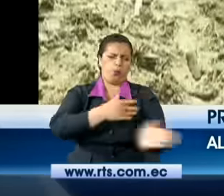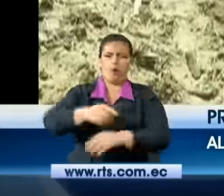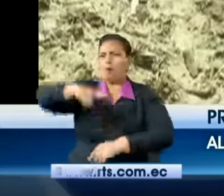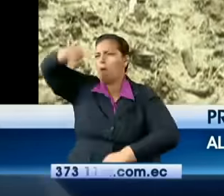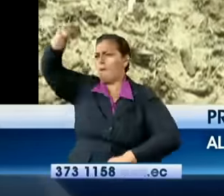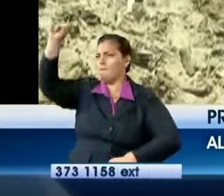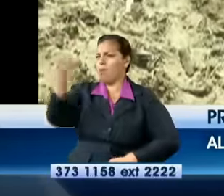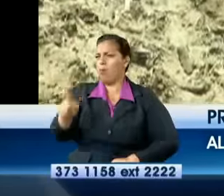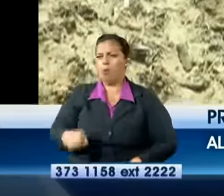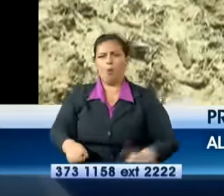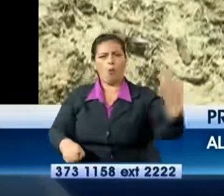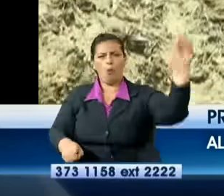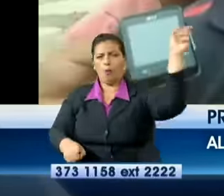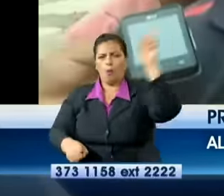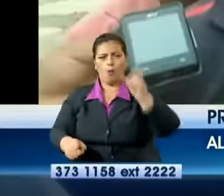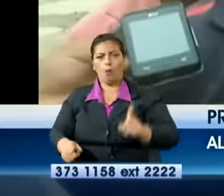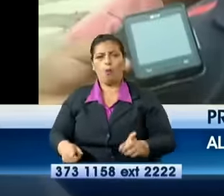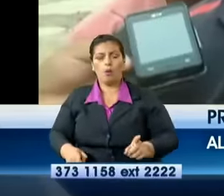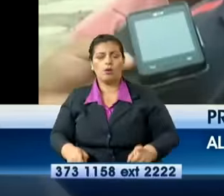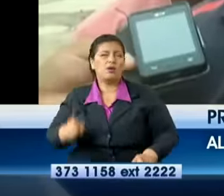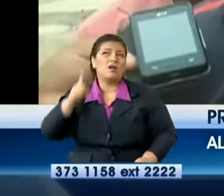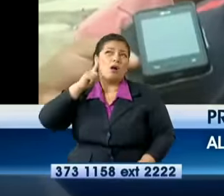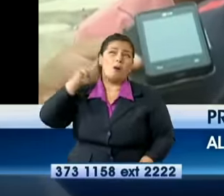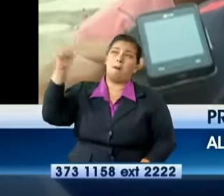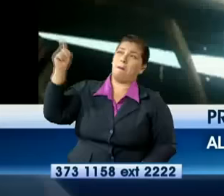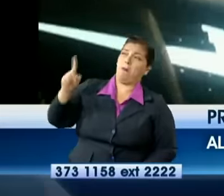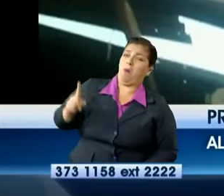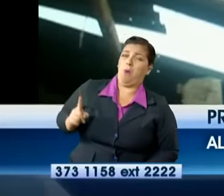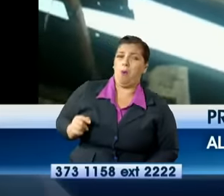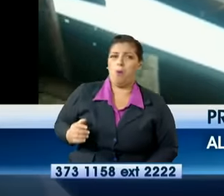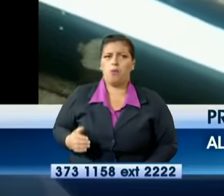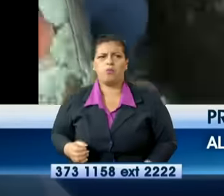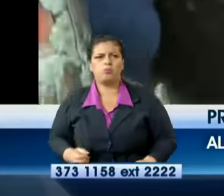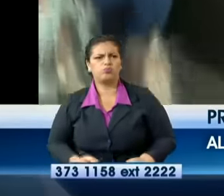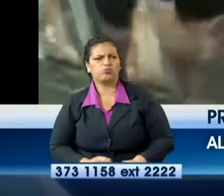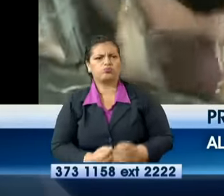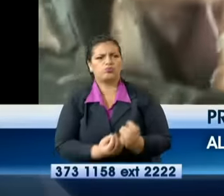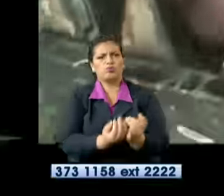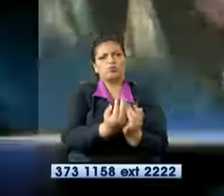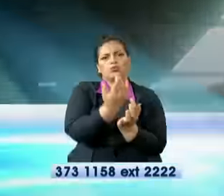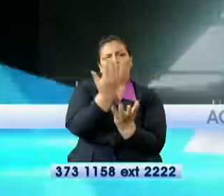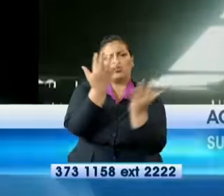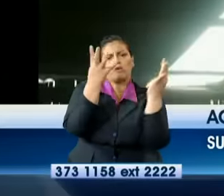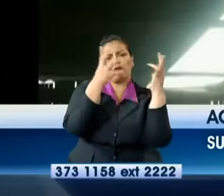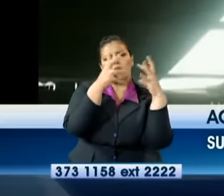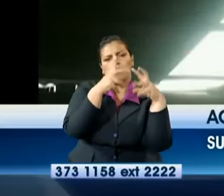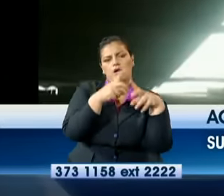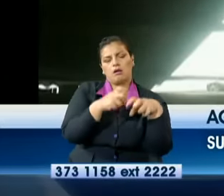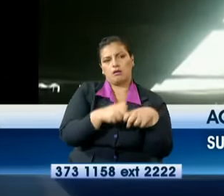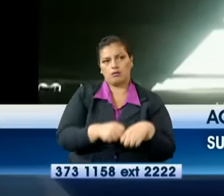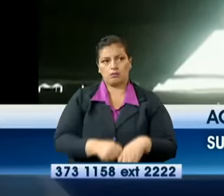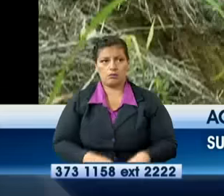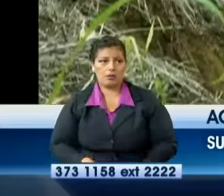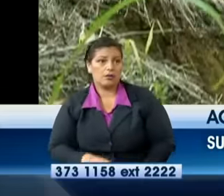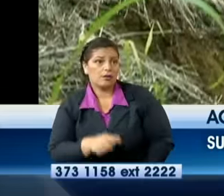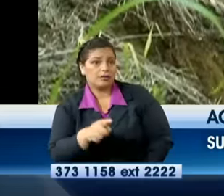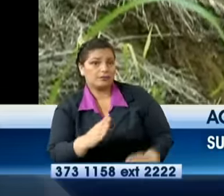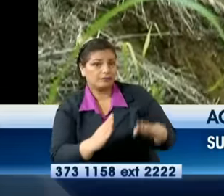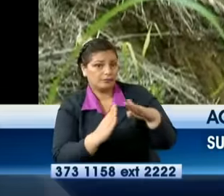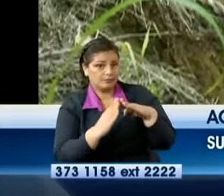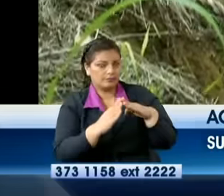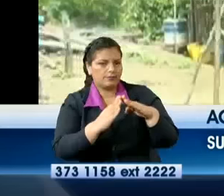lluvia, barro la correntada, tumbó maíz, árboles. Esta familia del sitio San Francisco perdió el techo de su vivienda, producto